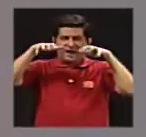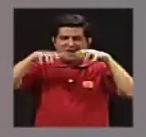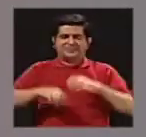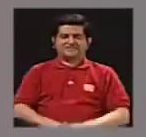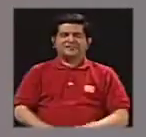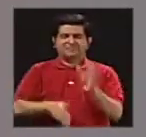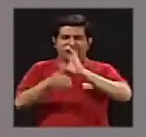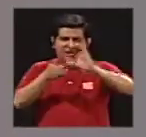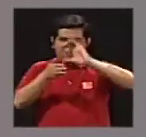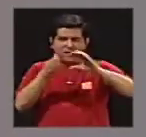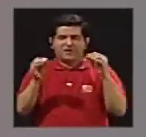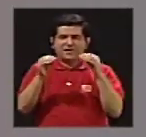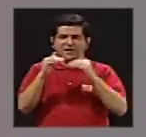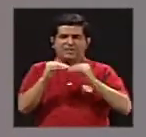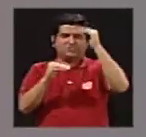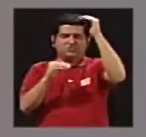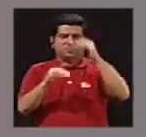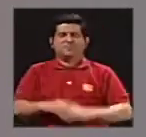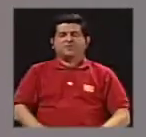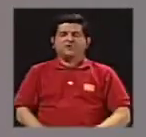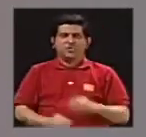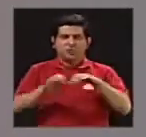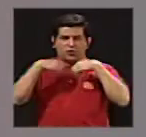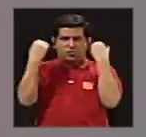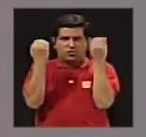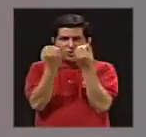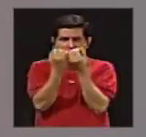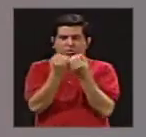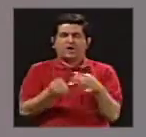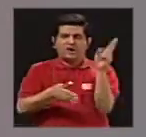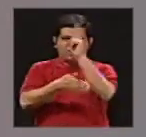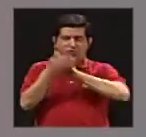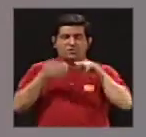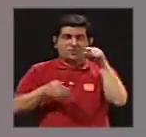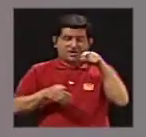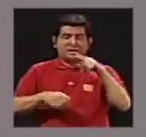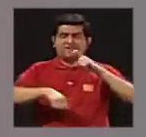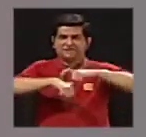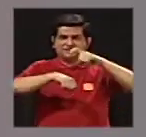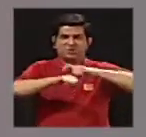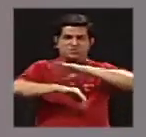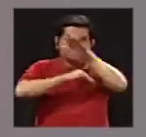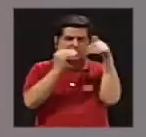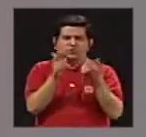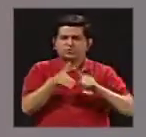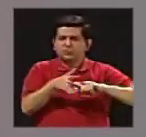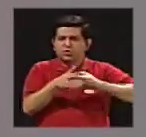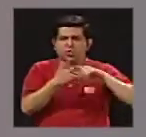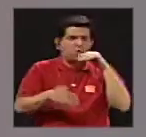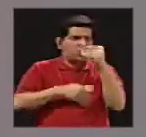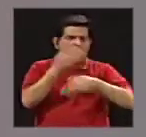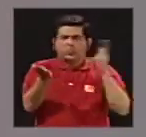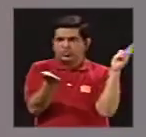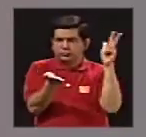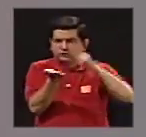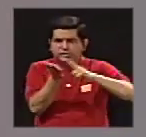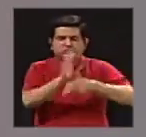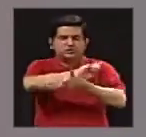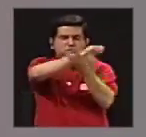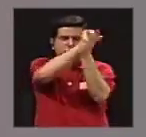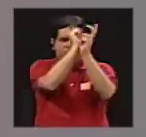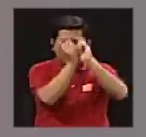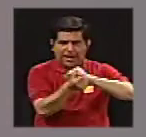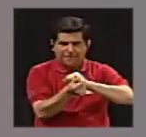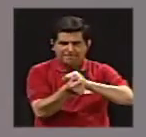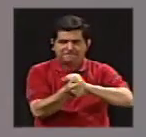máximo organismo de nuestra Universidad y en Asamblea colegiada es donde da todo el mecanismo de proceso de aprobación de reforma